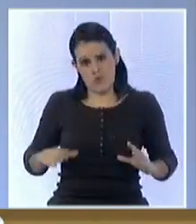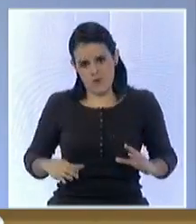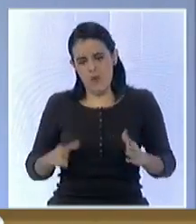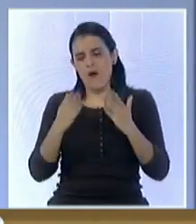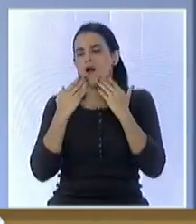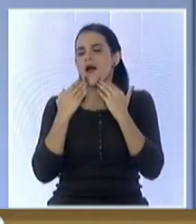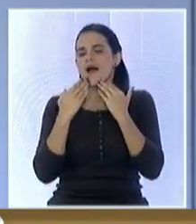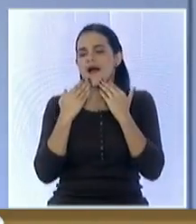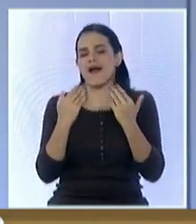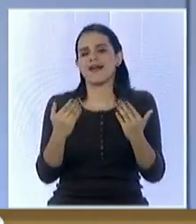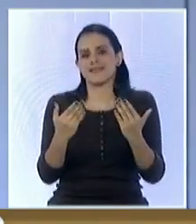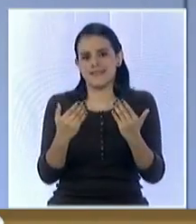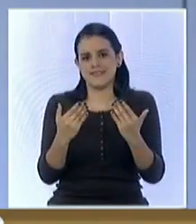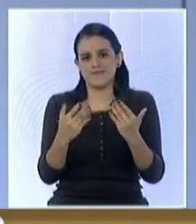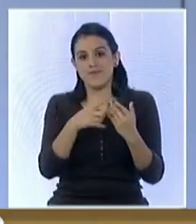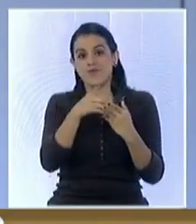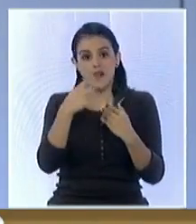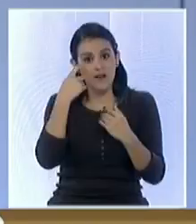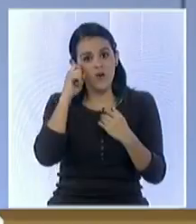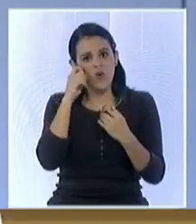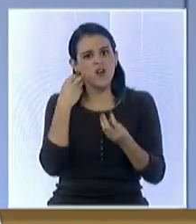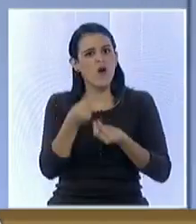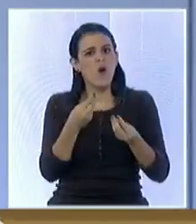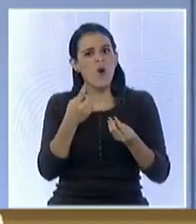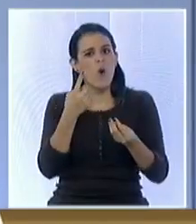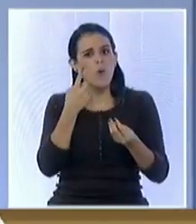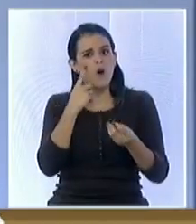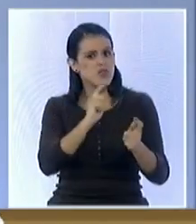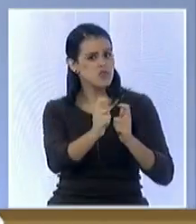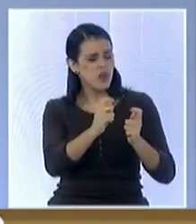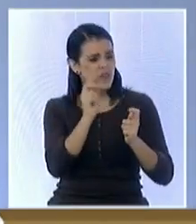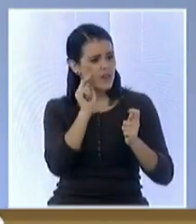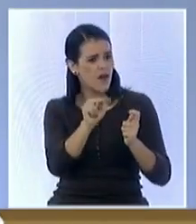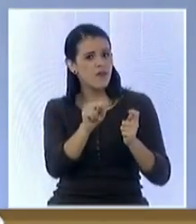más, recordándole también a ustedes que si quiere ver esta entrevista otra vez, ingrese en